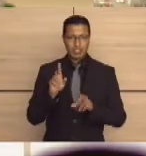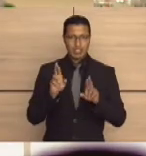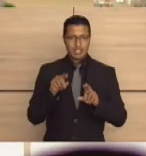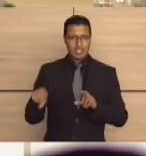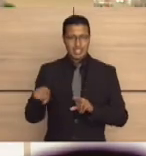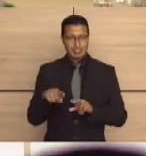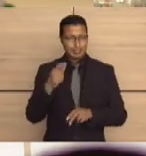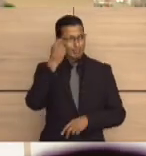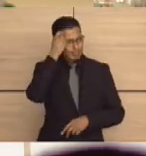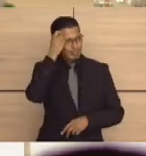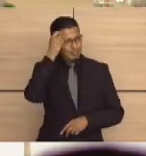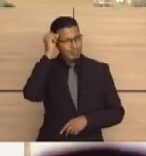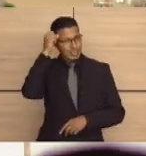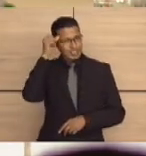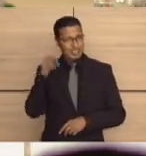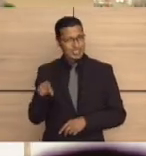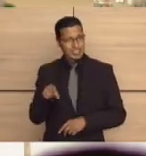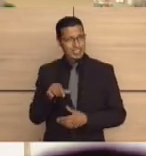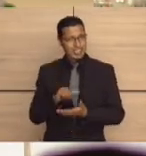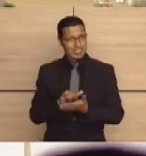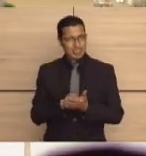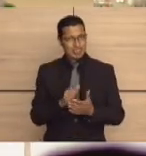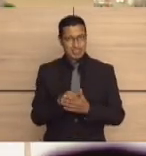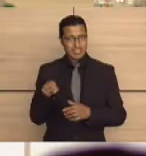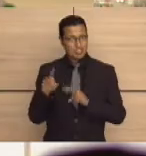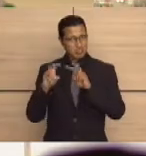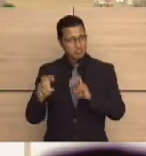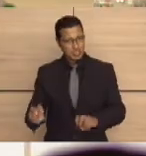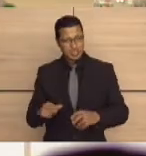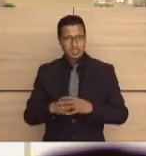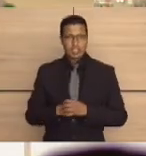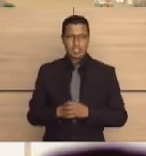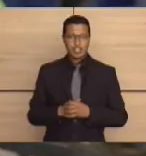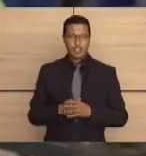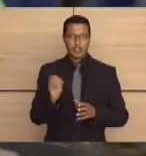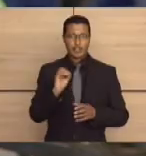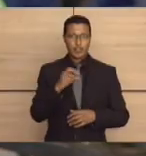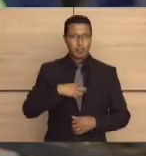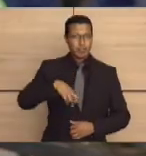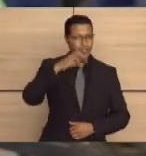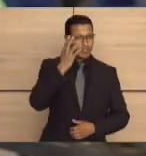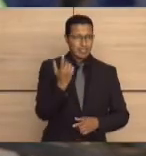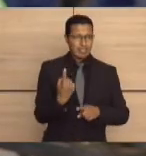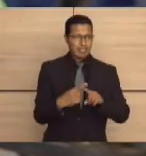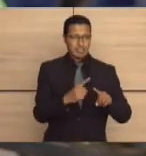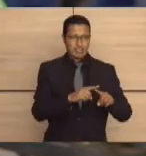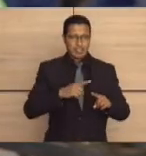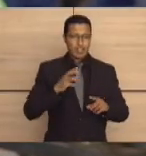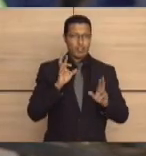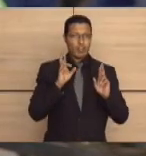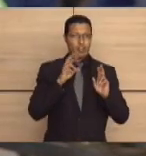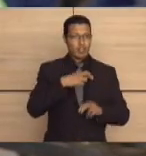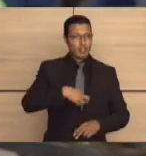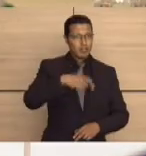más si tienen de cómo están investigados, o profesionales, yo quisiera un país donde existieran profesionales